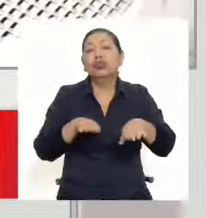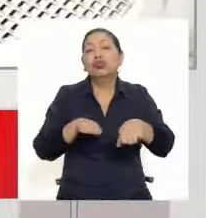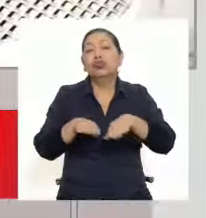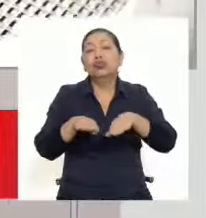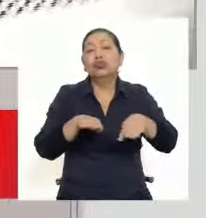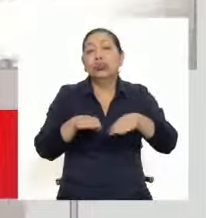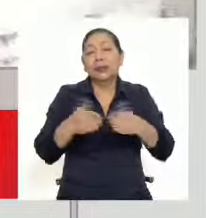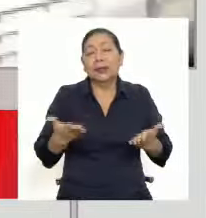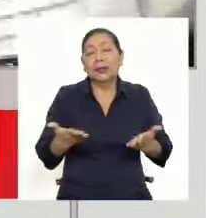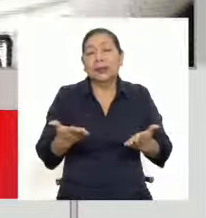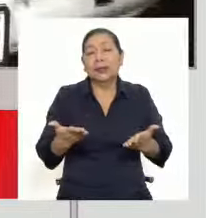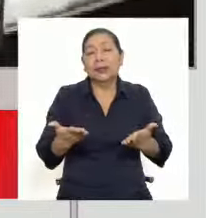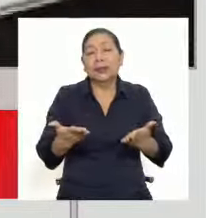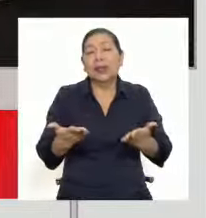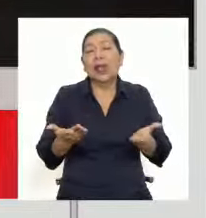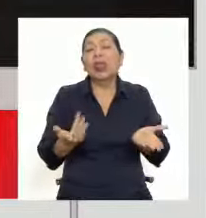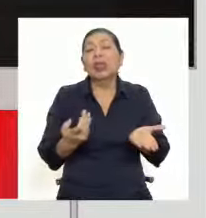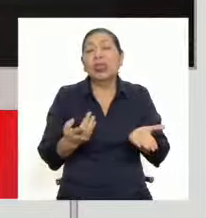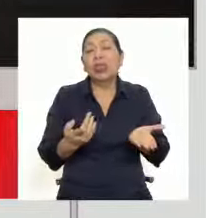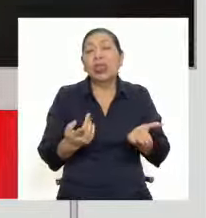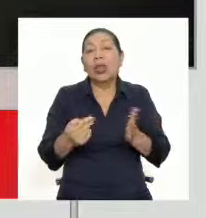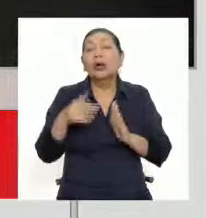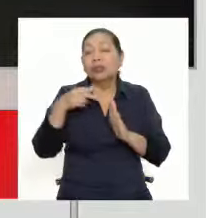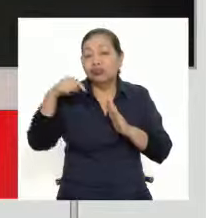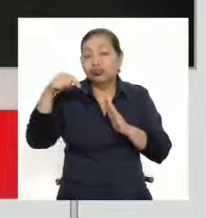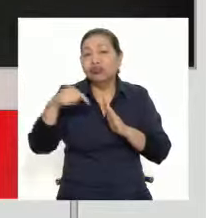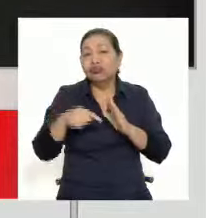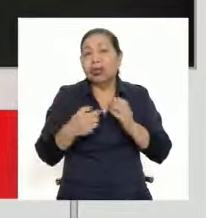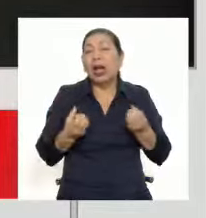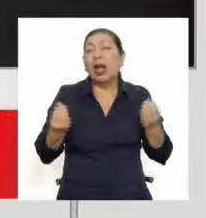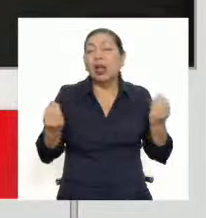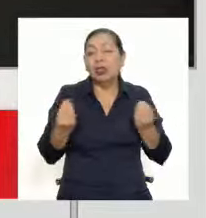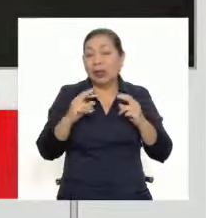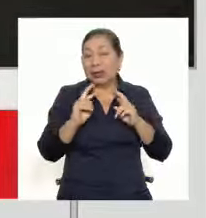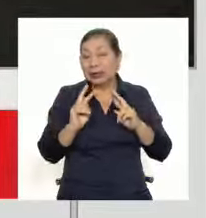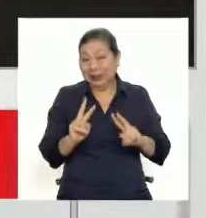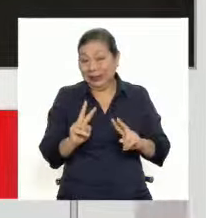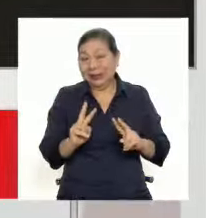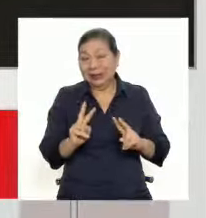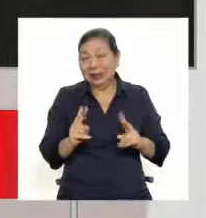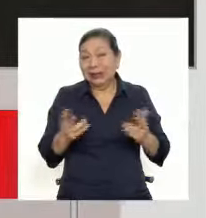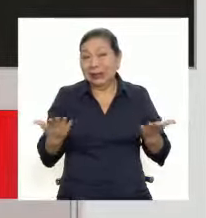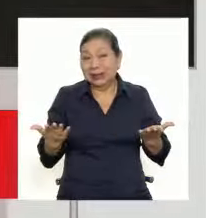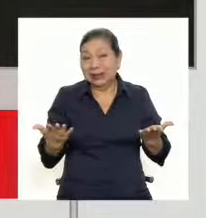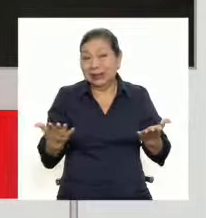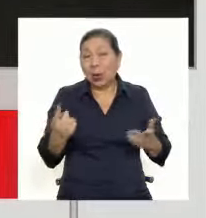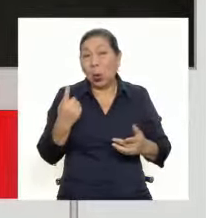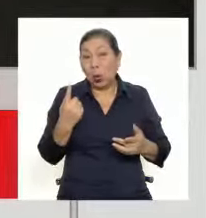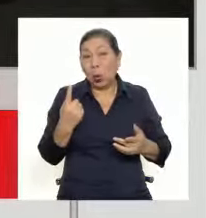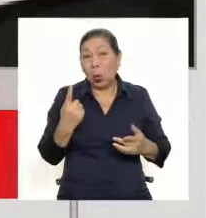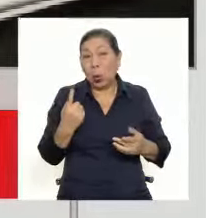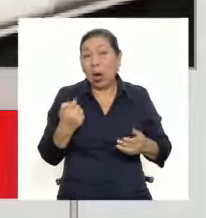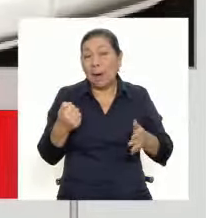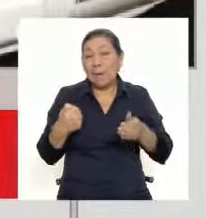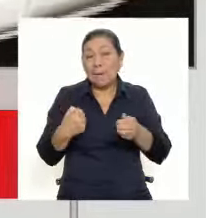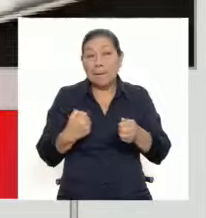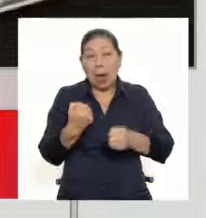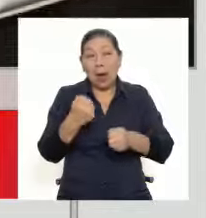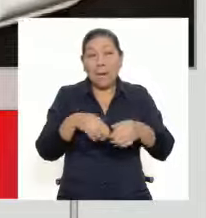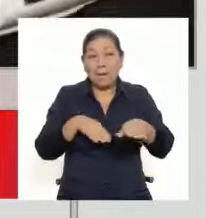con sentido de norte a sur. El vehículo que estamos viendo en imágenes es uno de los impactados.